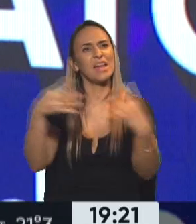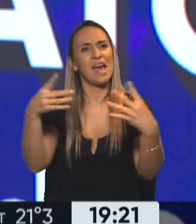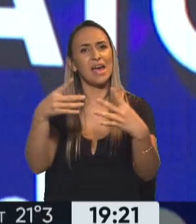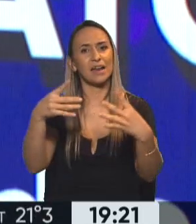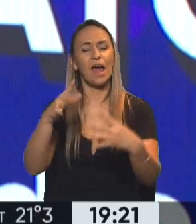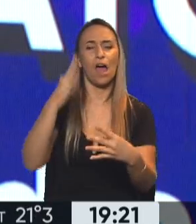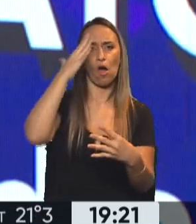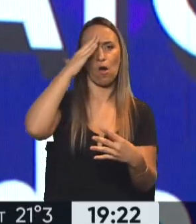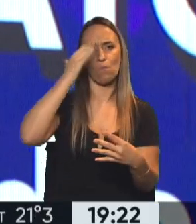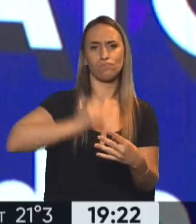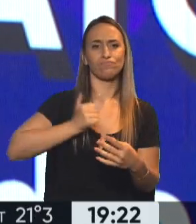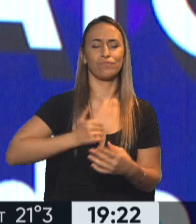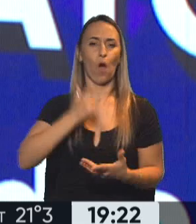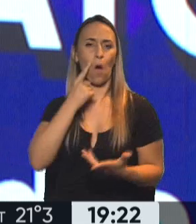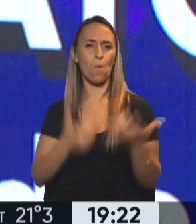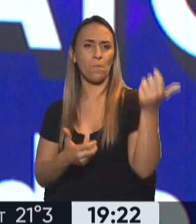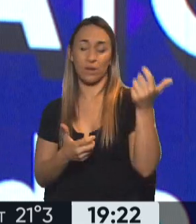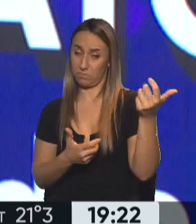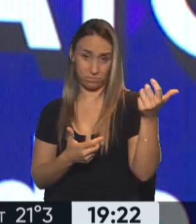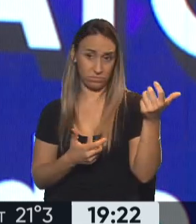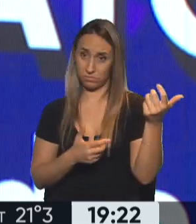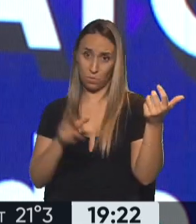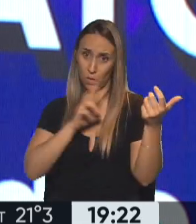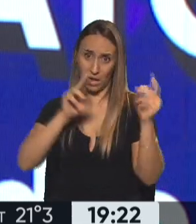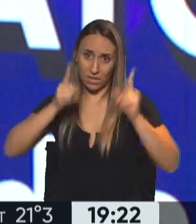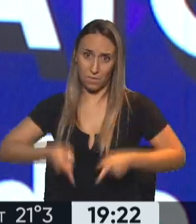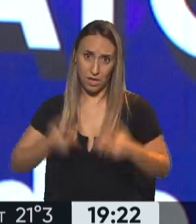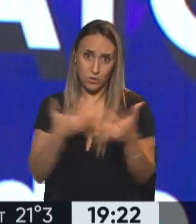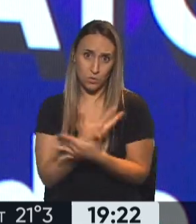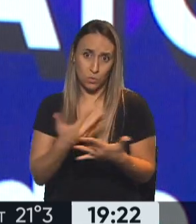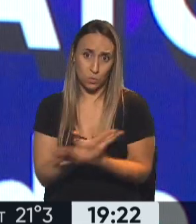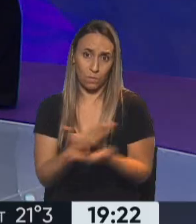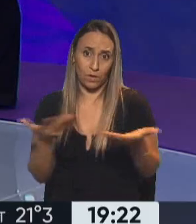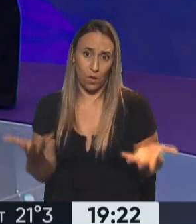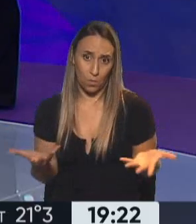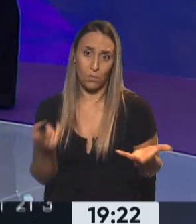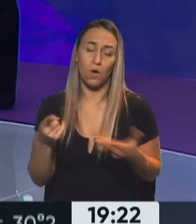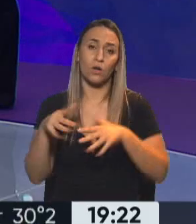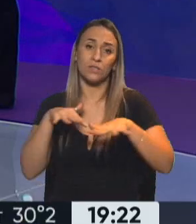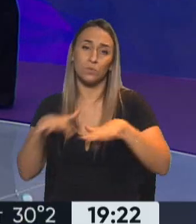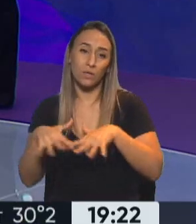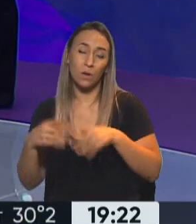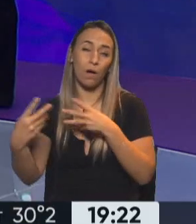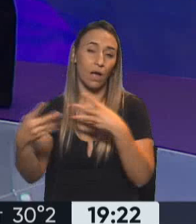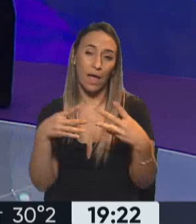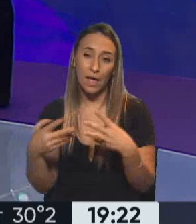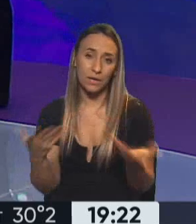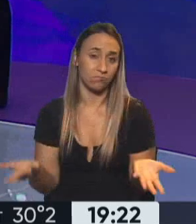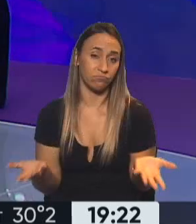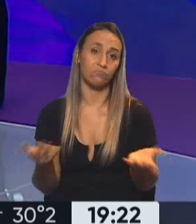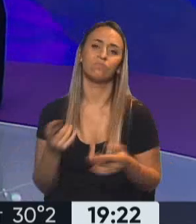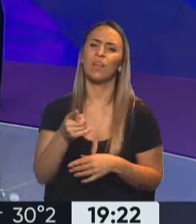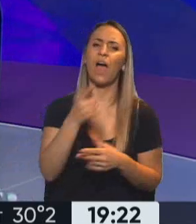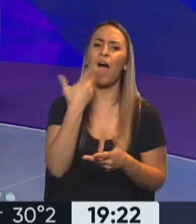cuestión de hombres, porque las mujeres también sufren, por supuesto, lo que tiene que ver con las consecuencias de una guerra. Cuando hablamos de